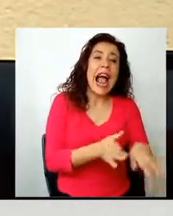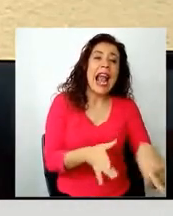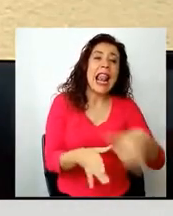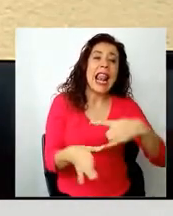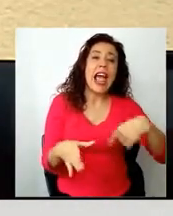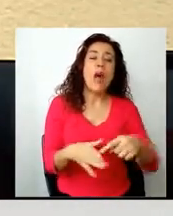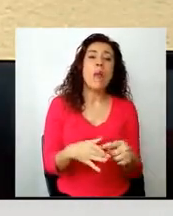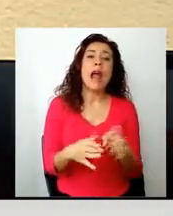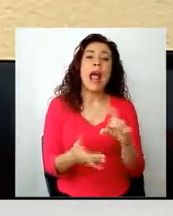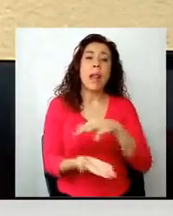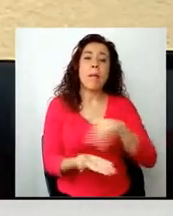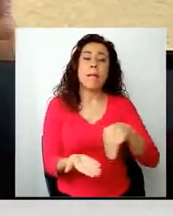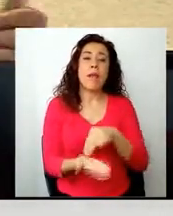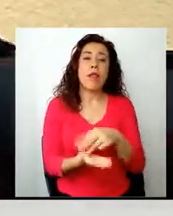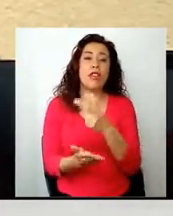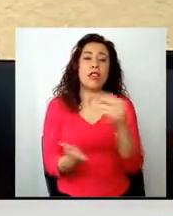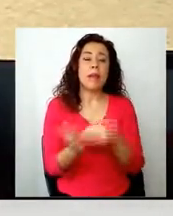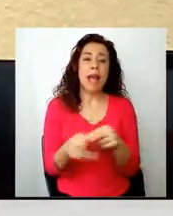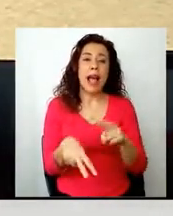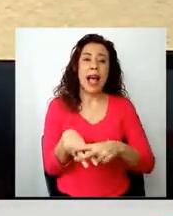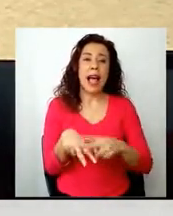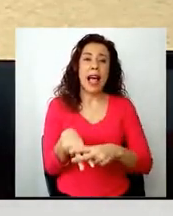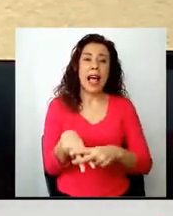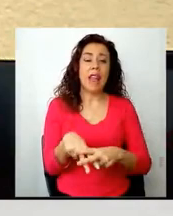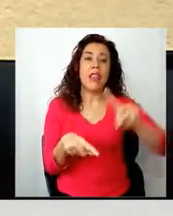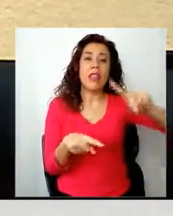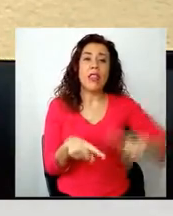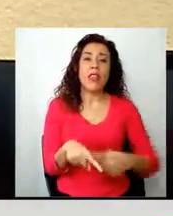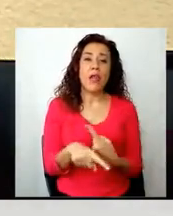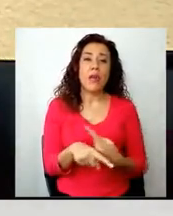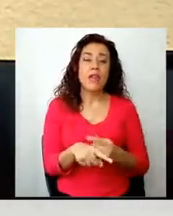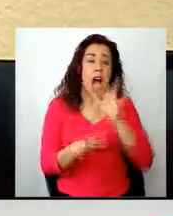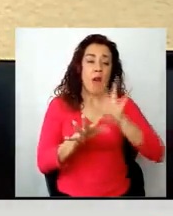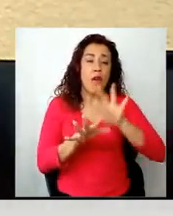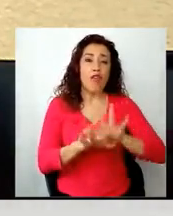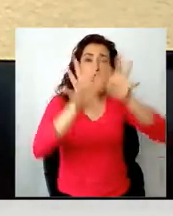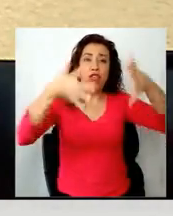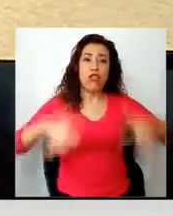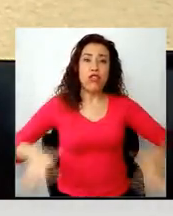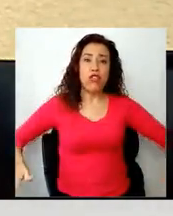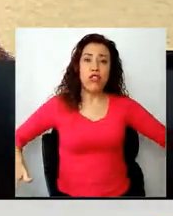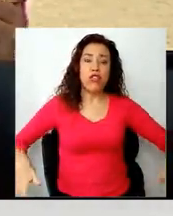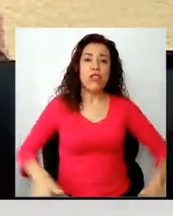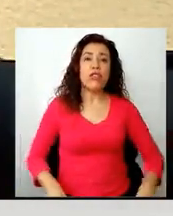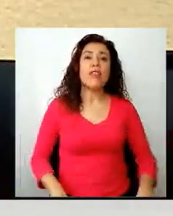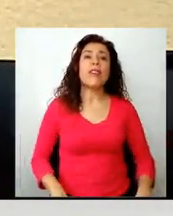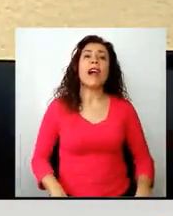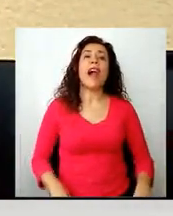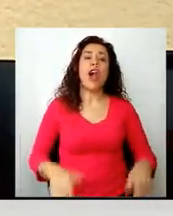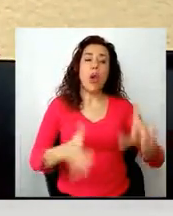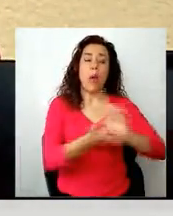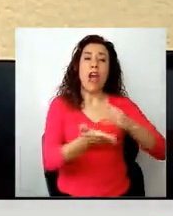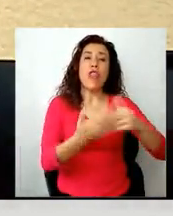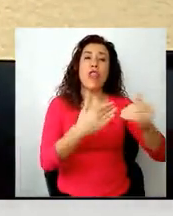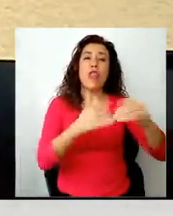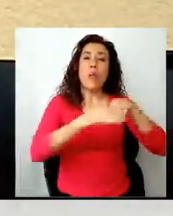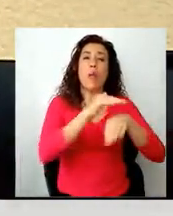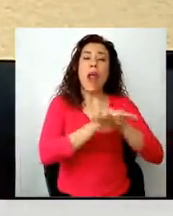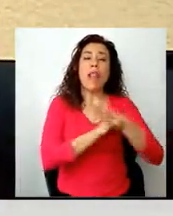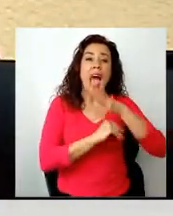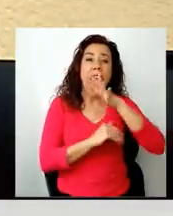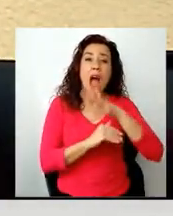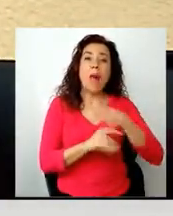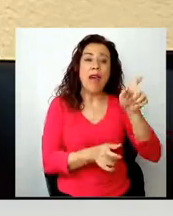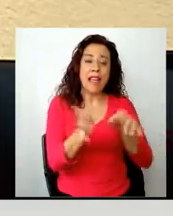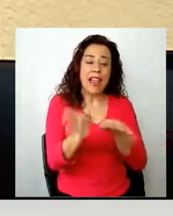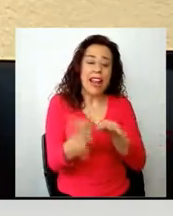hectáreas nuevamente se rebalsan las piscinas de decantación de agua de aguas que ocupan nuestro regante que veo los animales